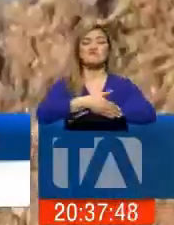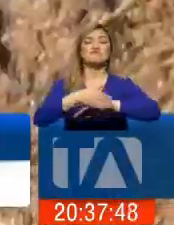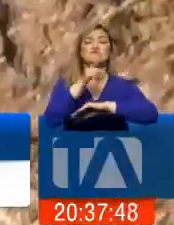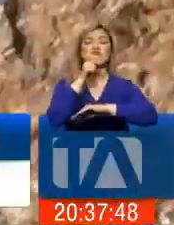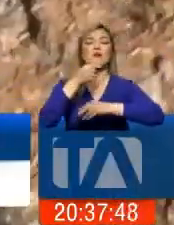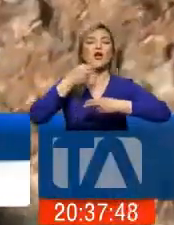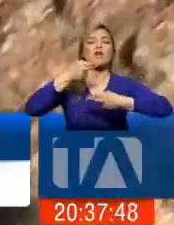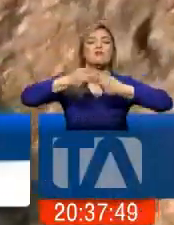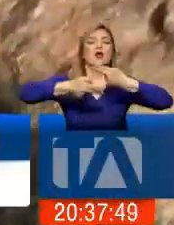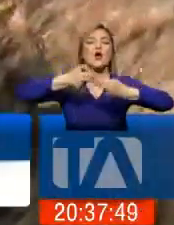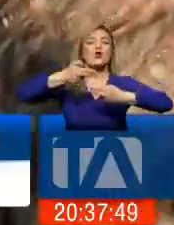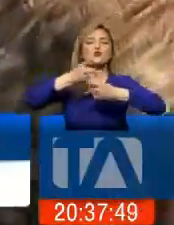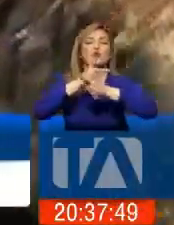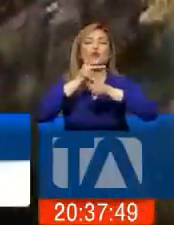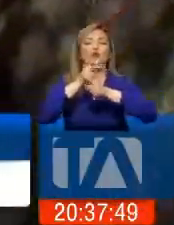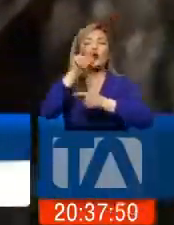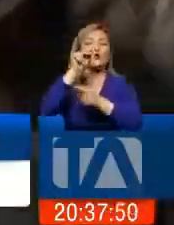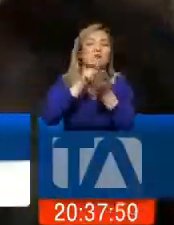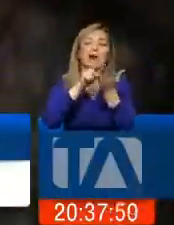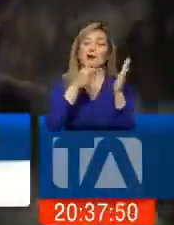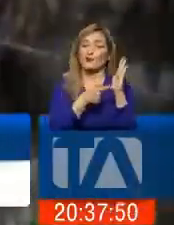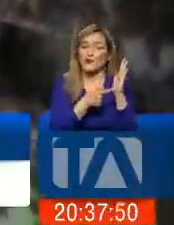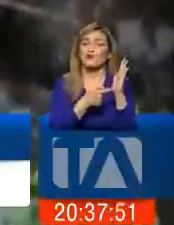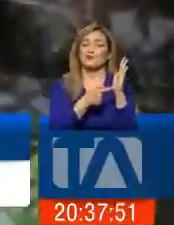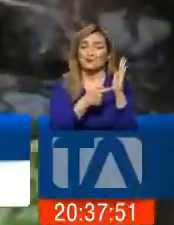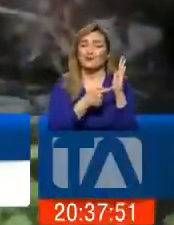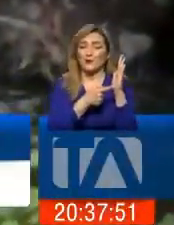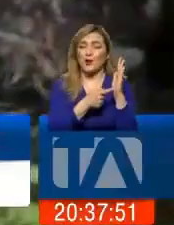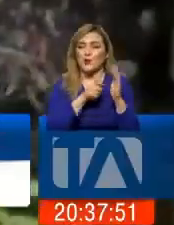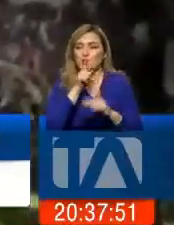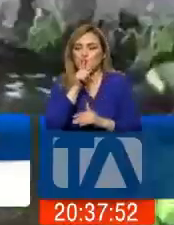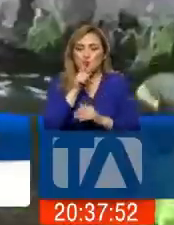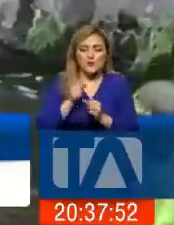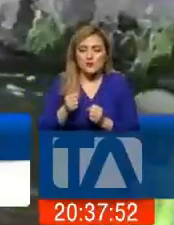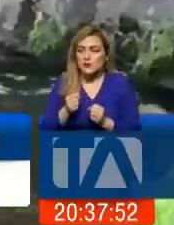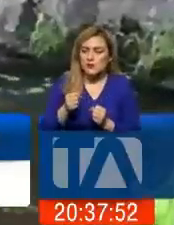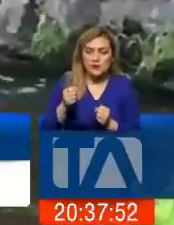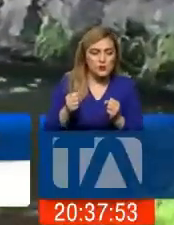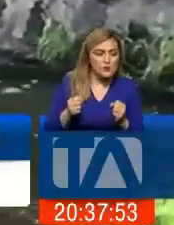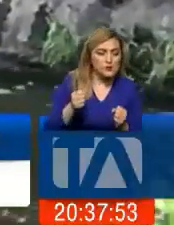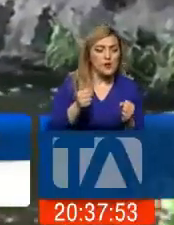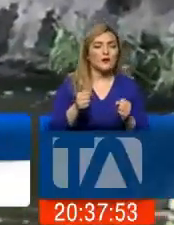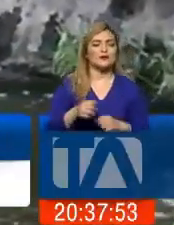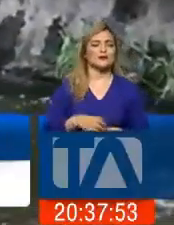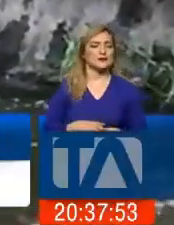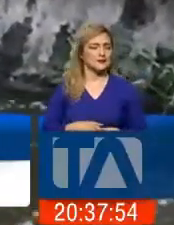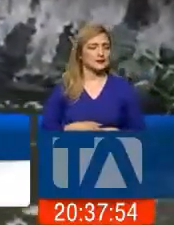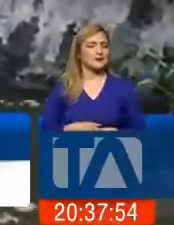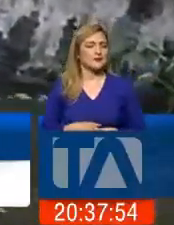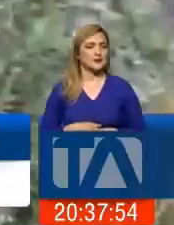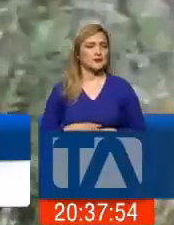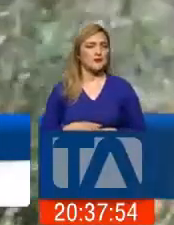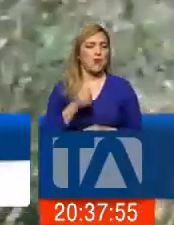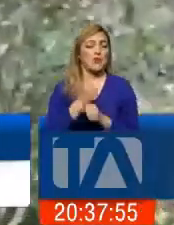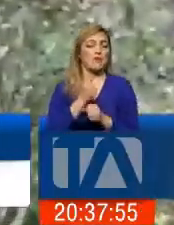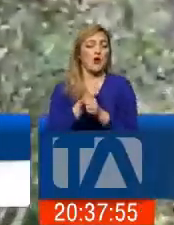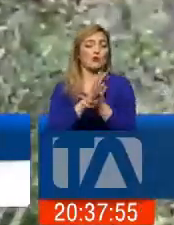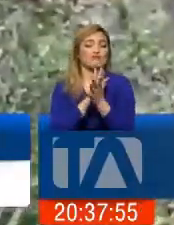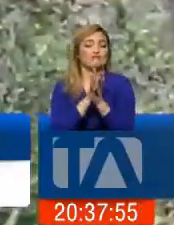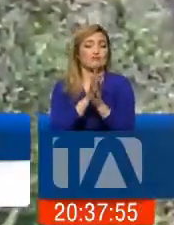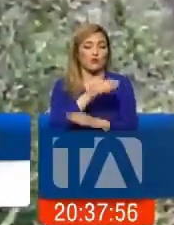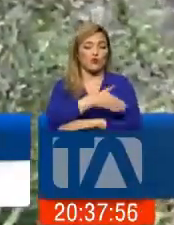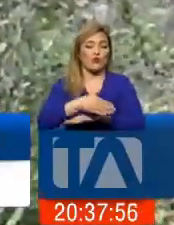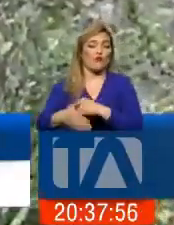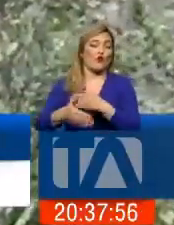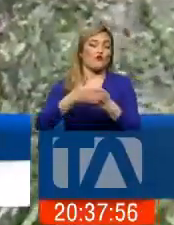por comerciantes informales dedicados a ingresar y sacar mercadería del país como una alternativa ante la falta de fuentes de empleo y el cierre de